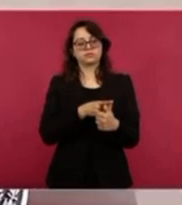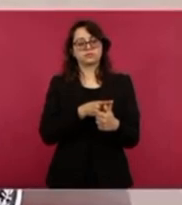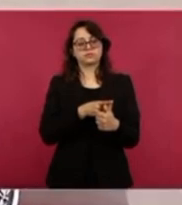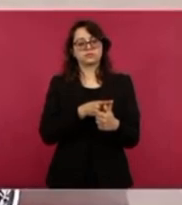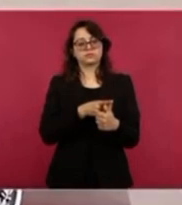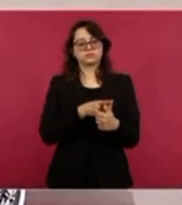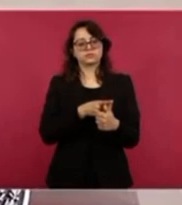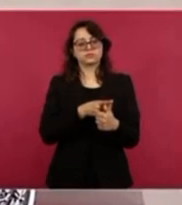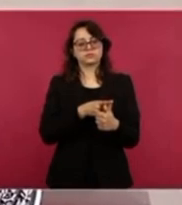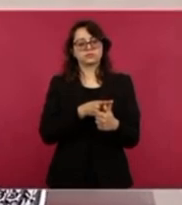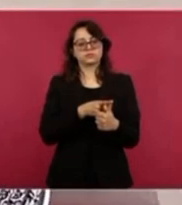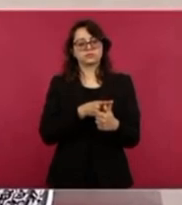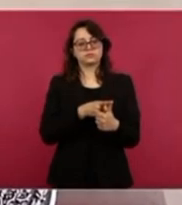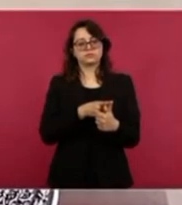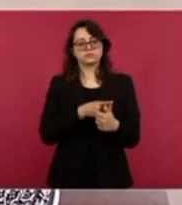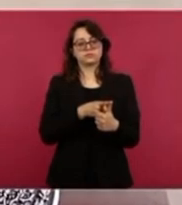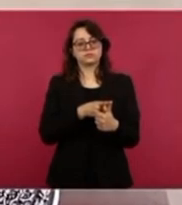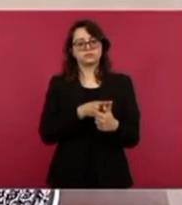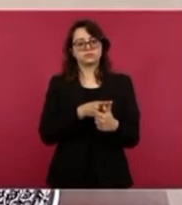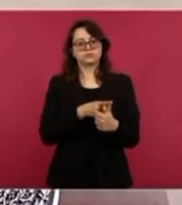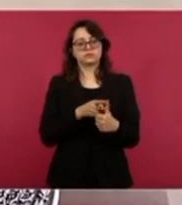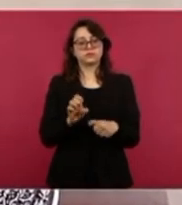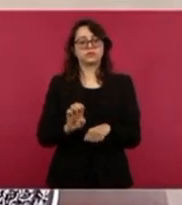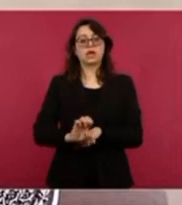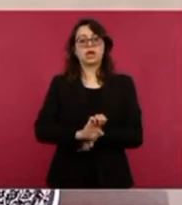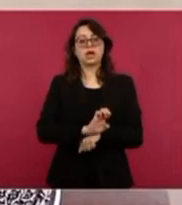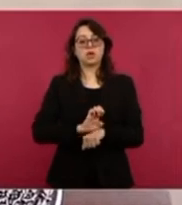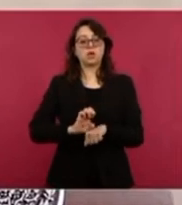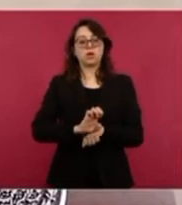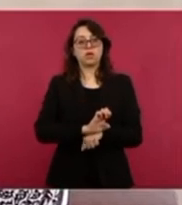viene también el presidente de Ecuador,